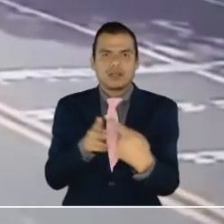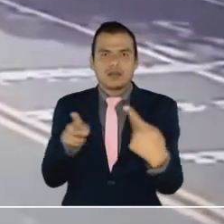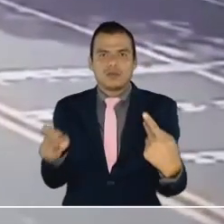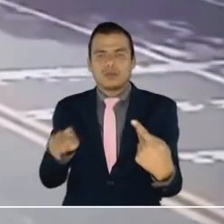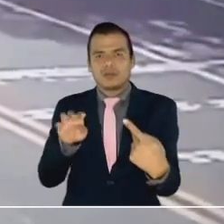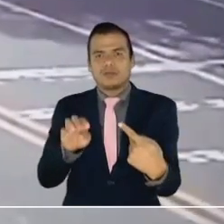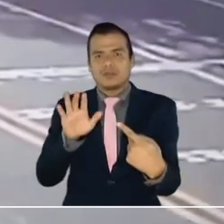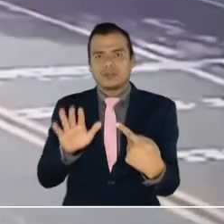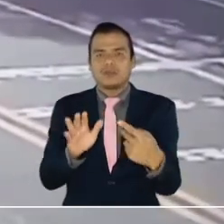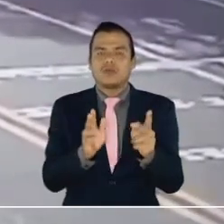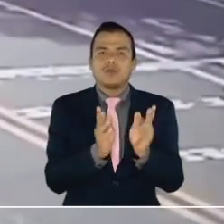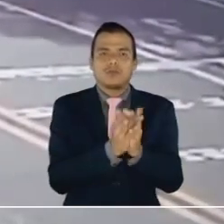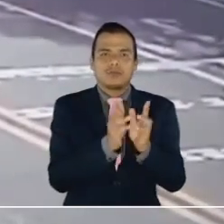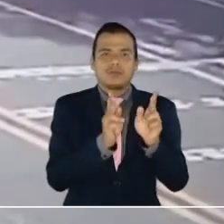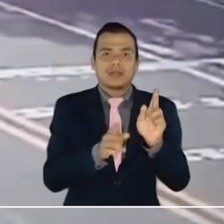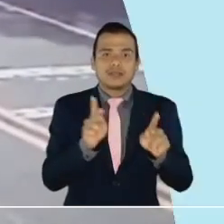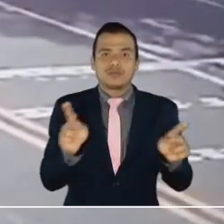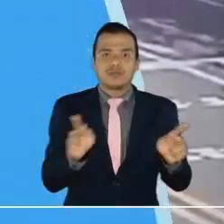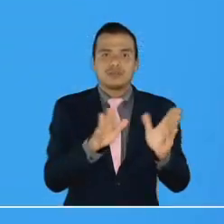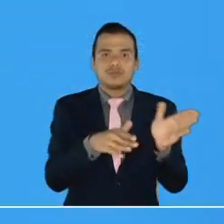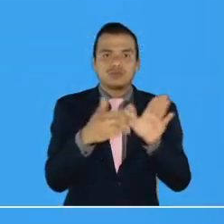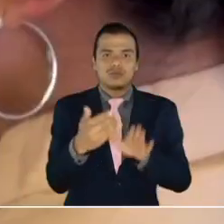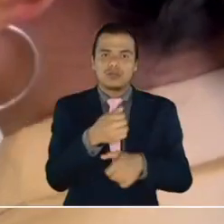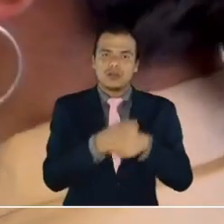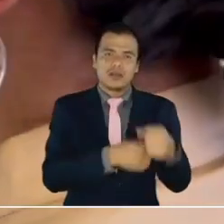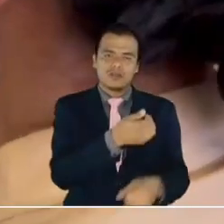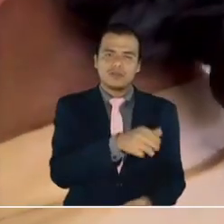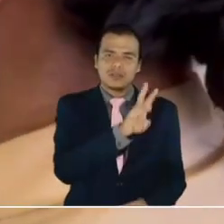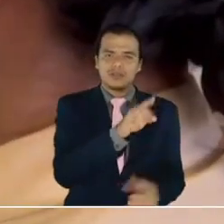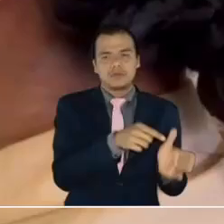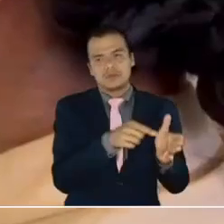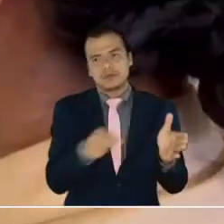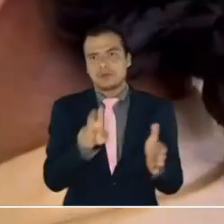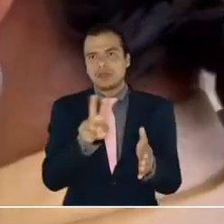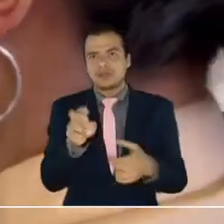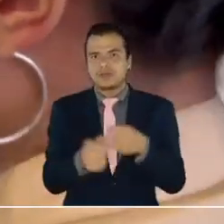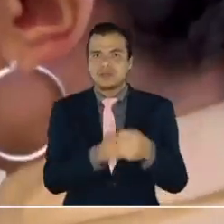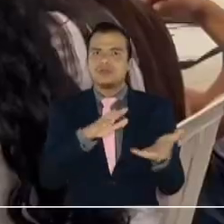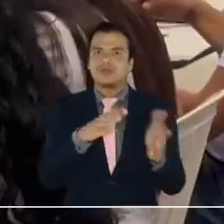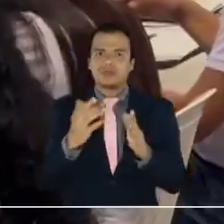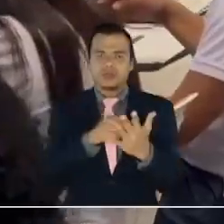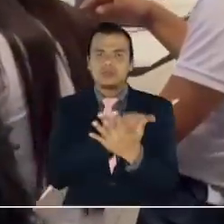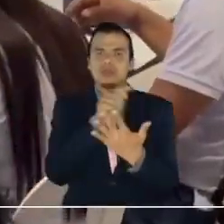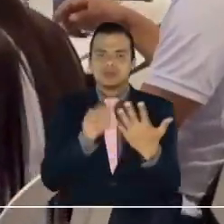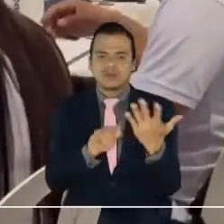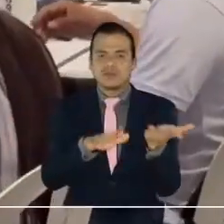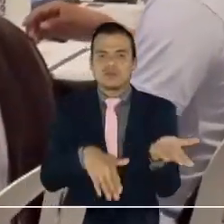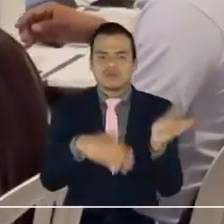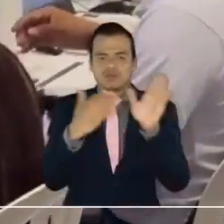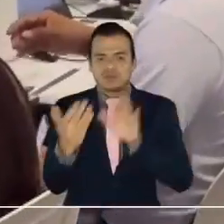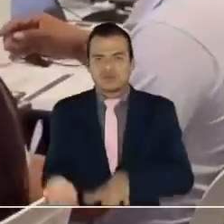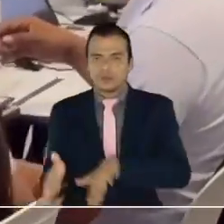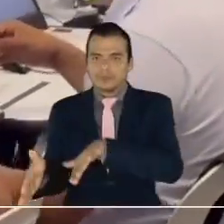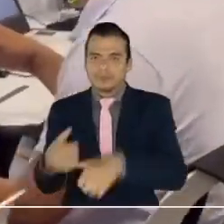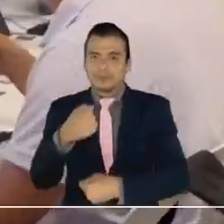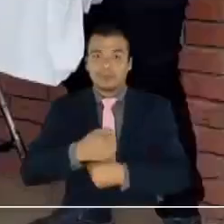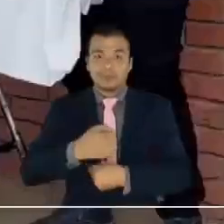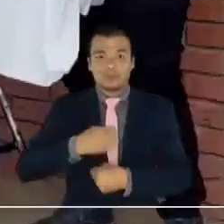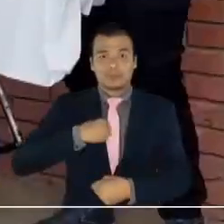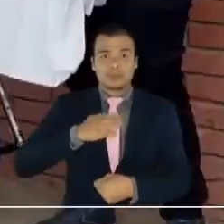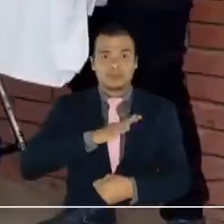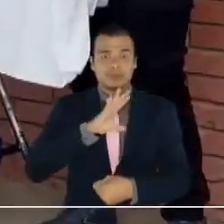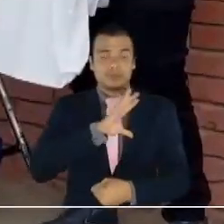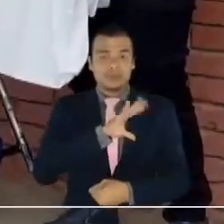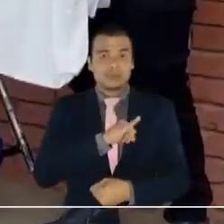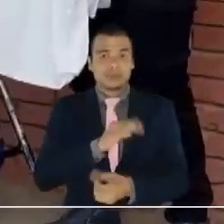entre 18 y 22 años de edad. La próxima feria Más Empleos Cali tendrá más de 200 vacantes en el